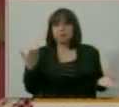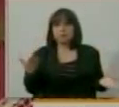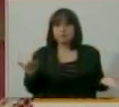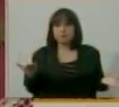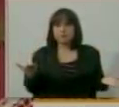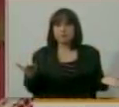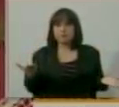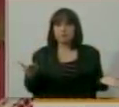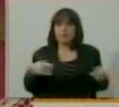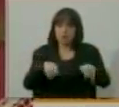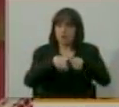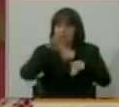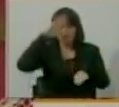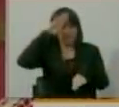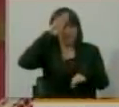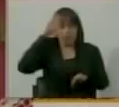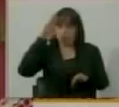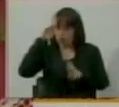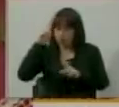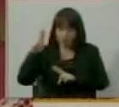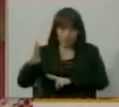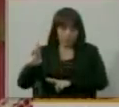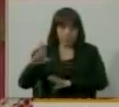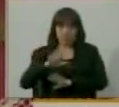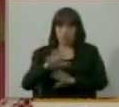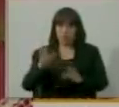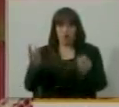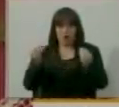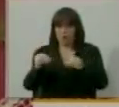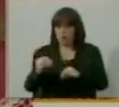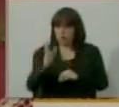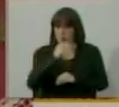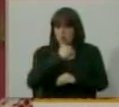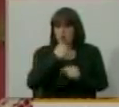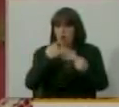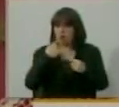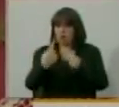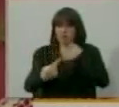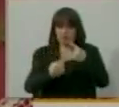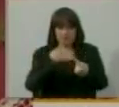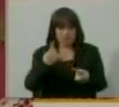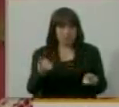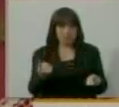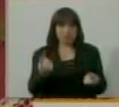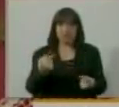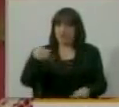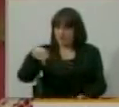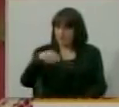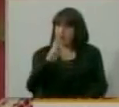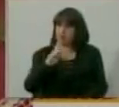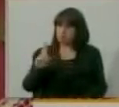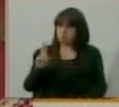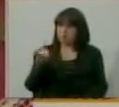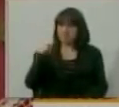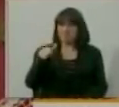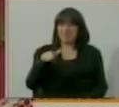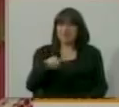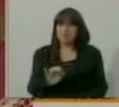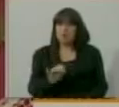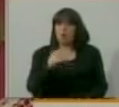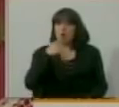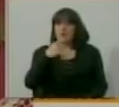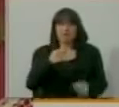Los egos enferman. Mucho respeto le tengo, pero no estoy de acuerdo con lo que él dijo. Yo más bien le digo es aquí a Venezuela, resiste,